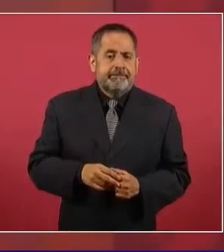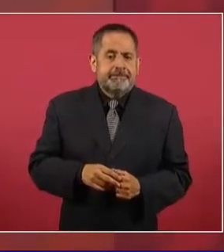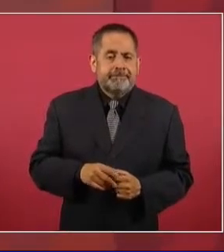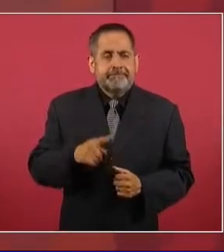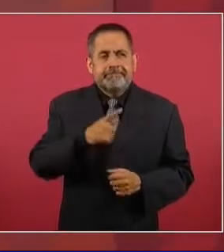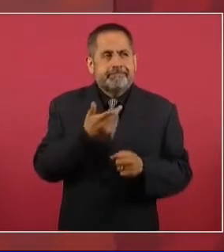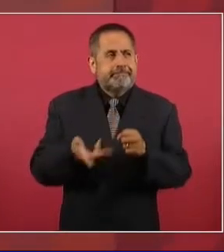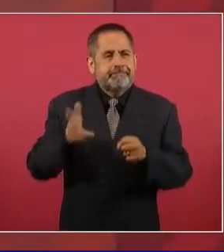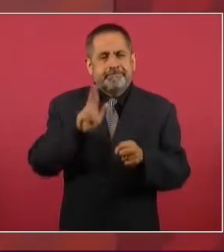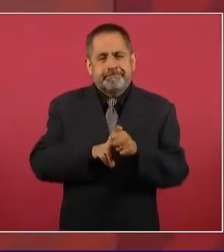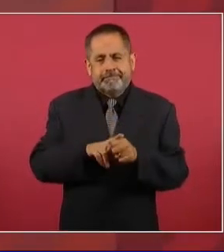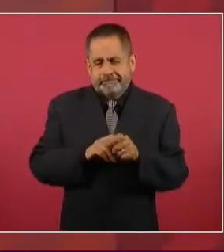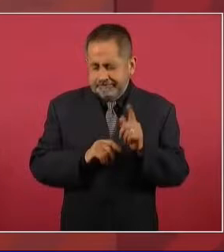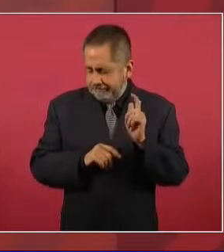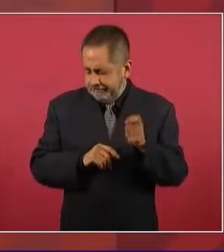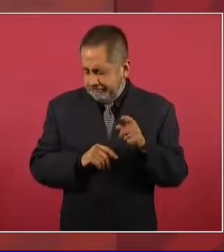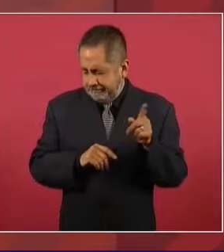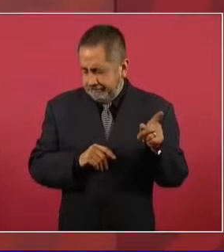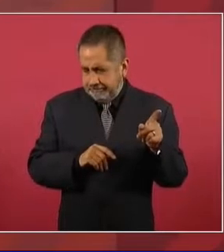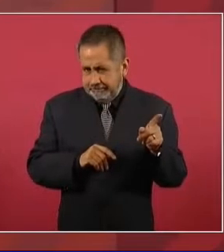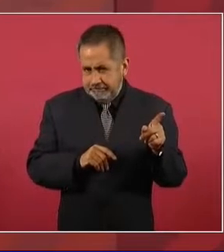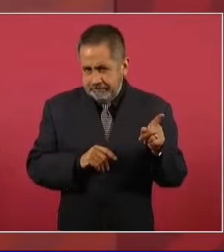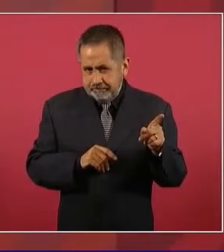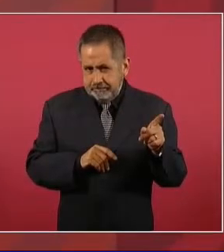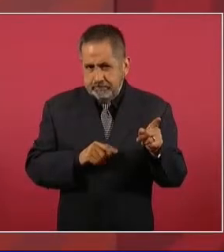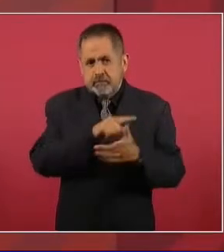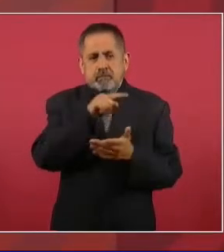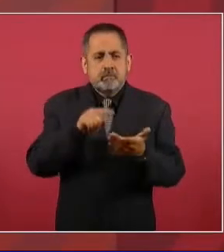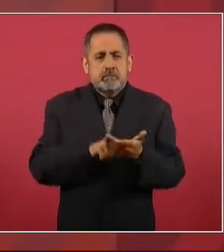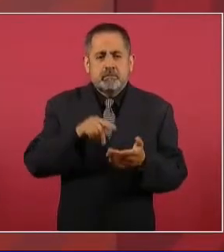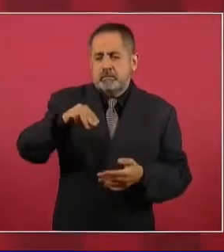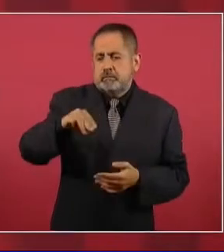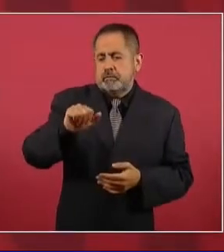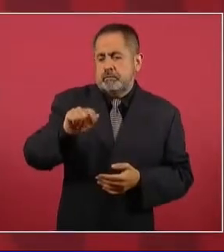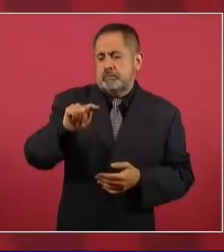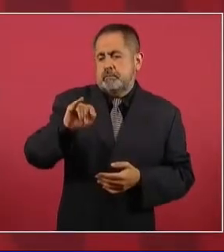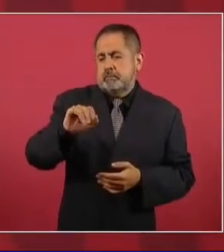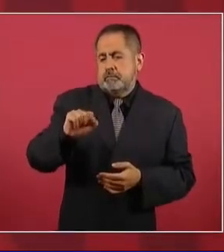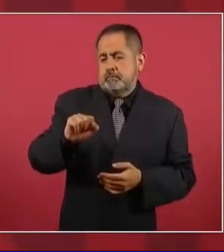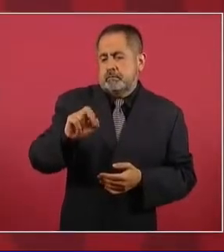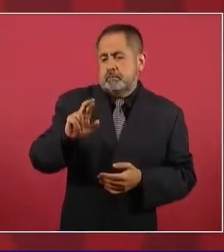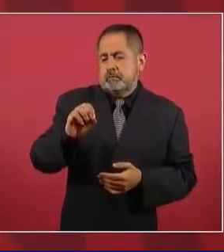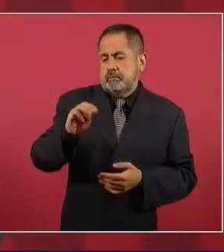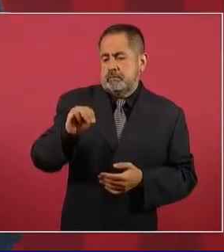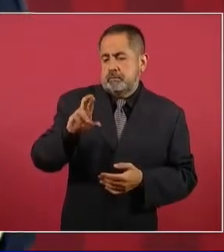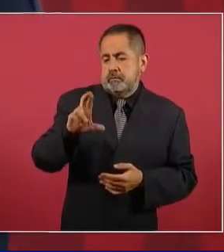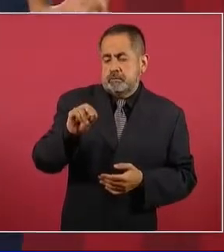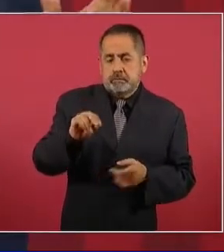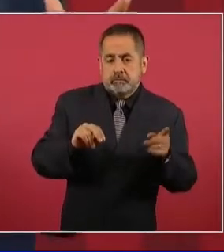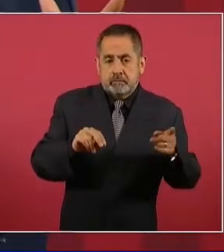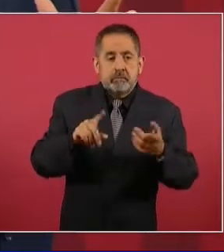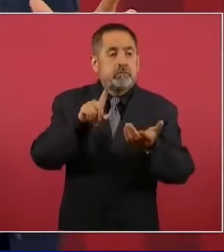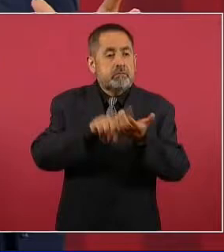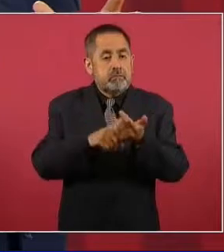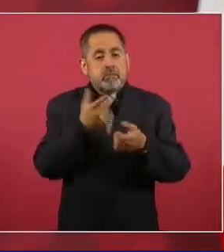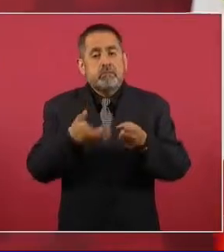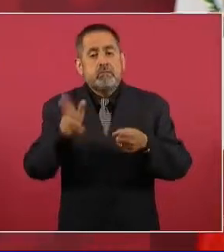un hospital en Matías Romero. Allá hay un hospital del